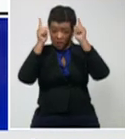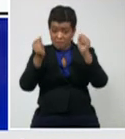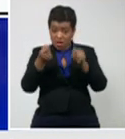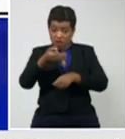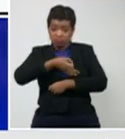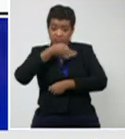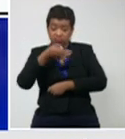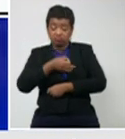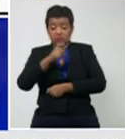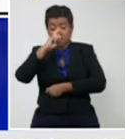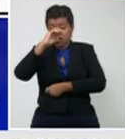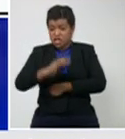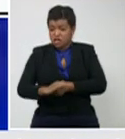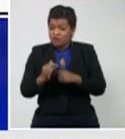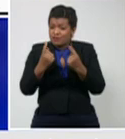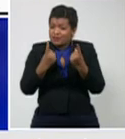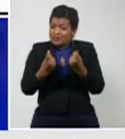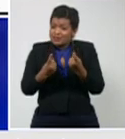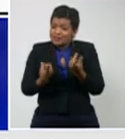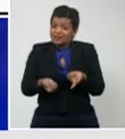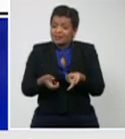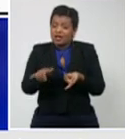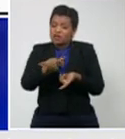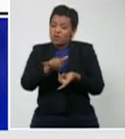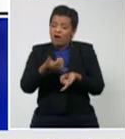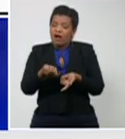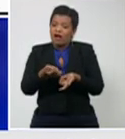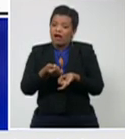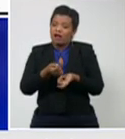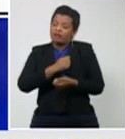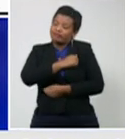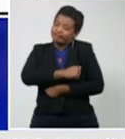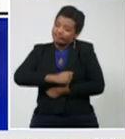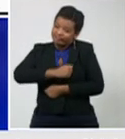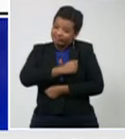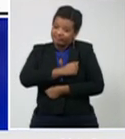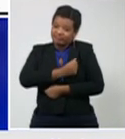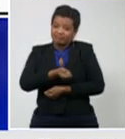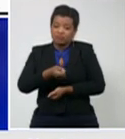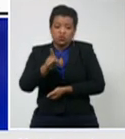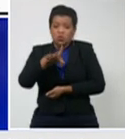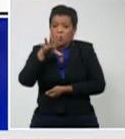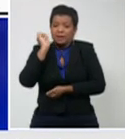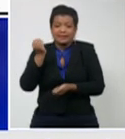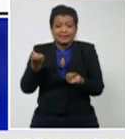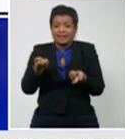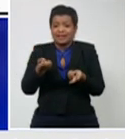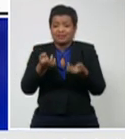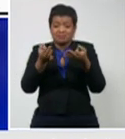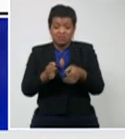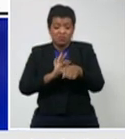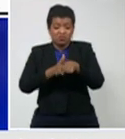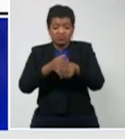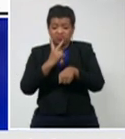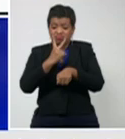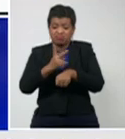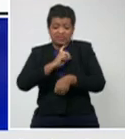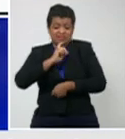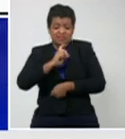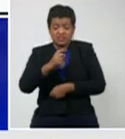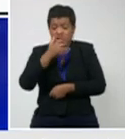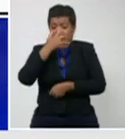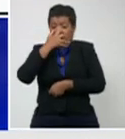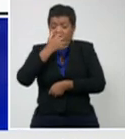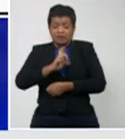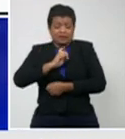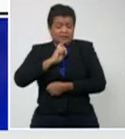que necesitaba del consuelo en estos momentos porque no entendía la técnica de atención respiratoria que